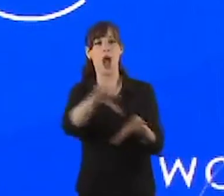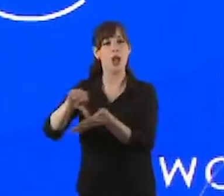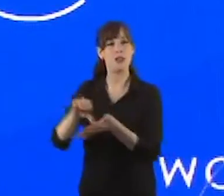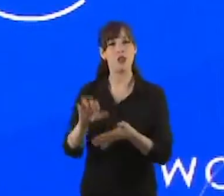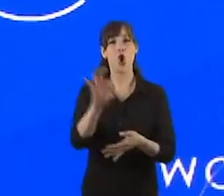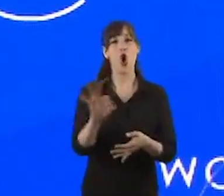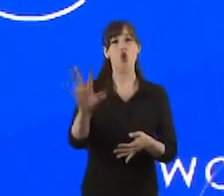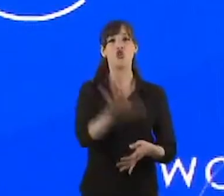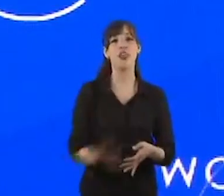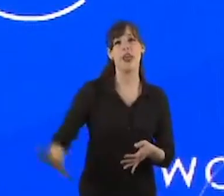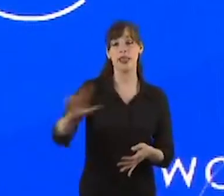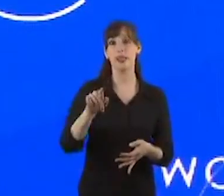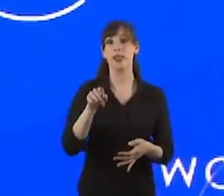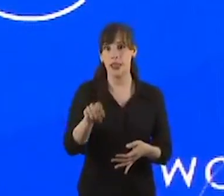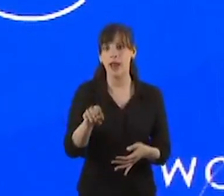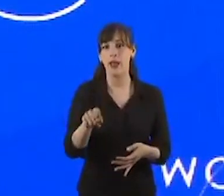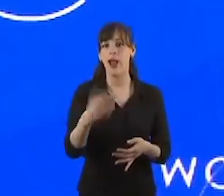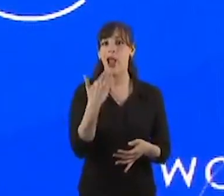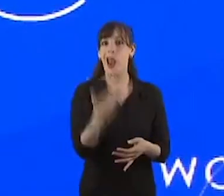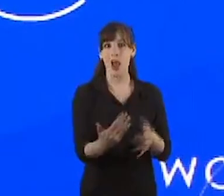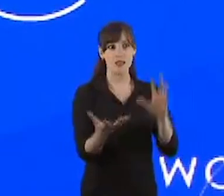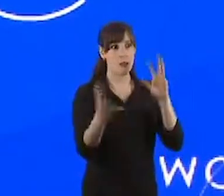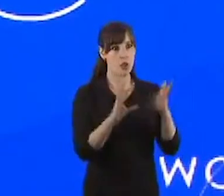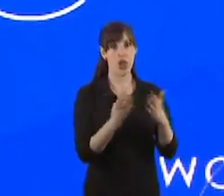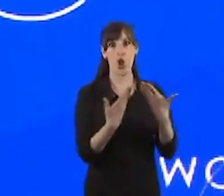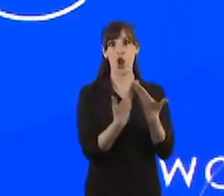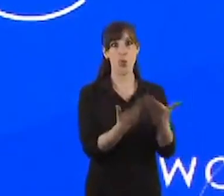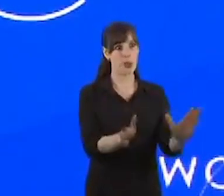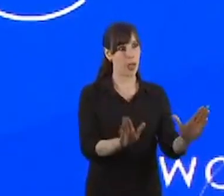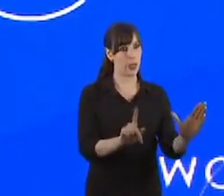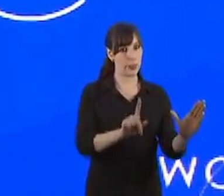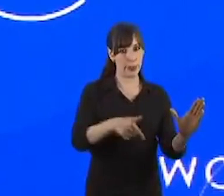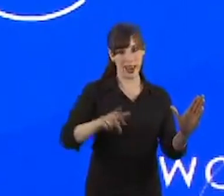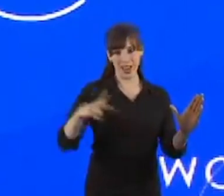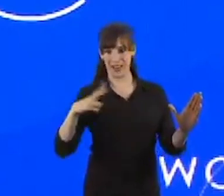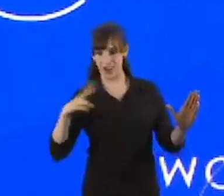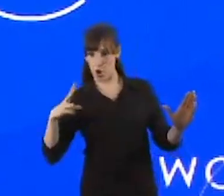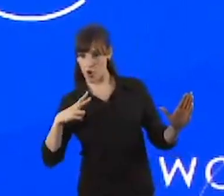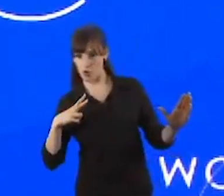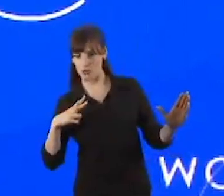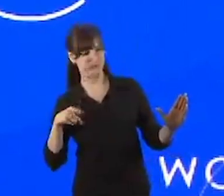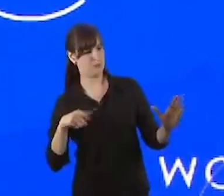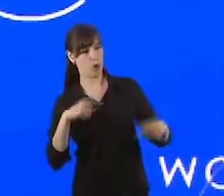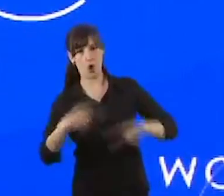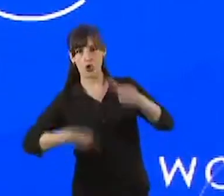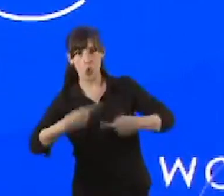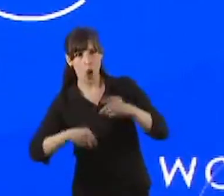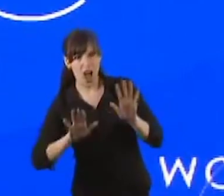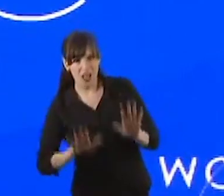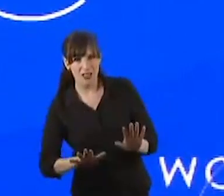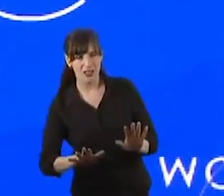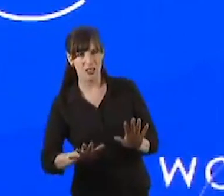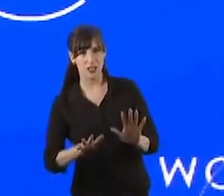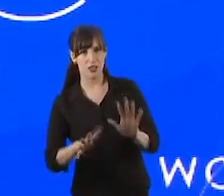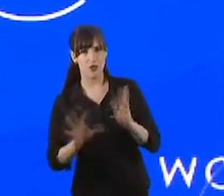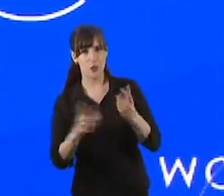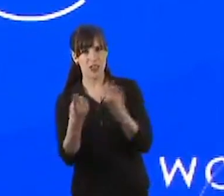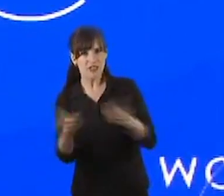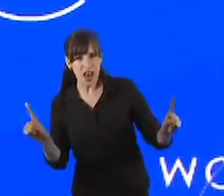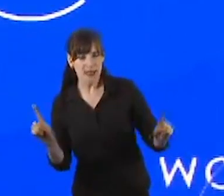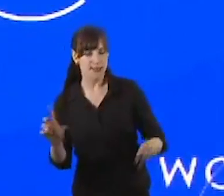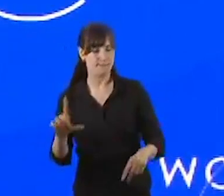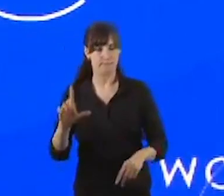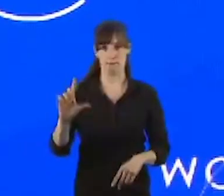hicieron ricos con el modelo de la libertad, continúan por este camino de servidumbre. El caso argentino es la demostración